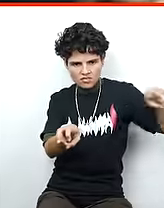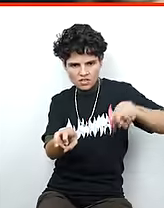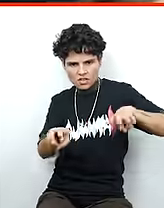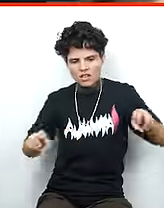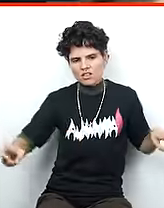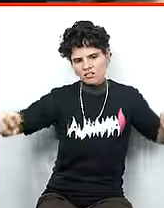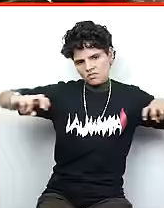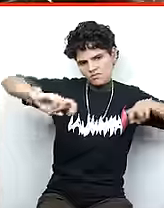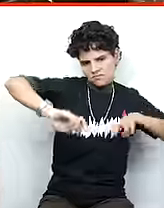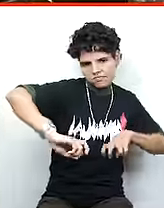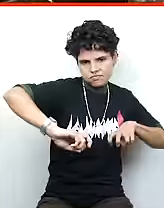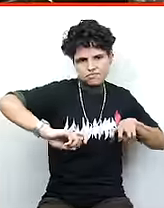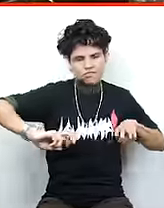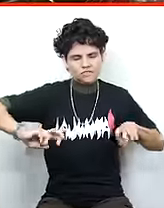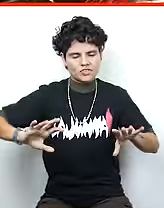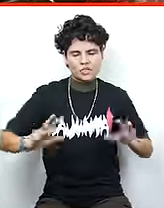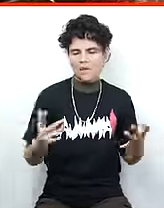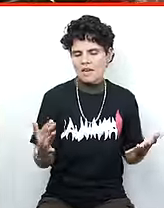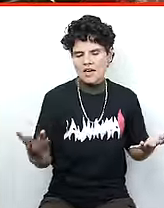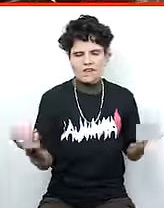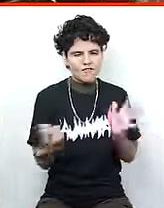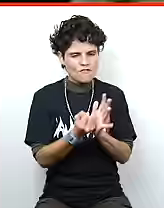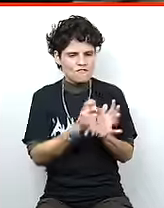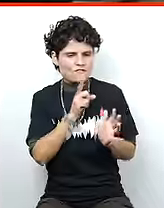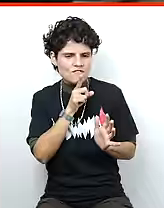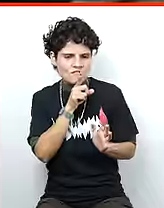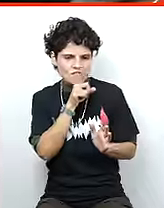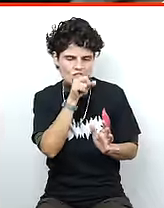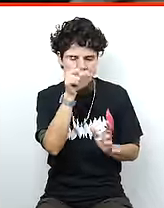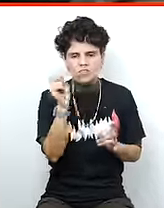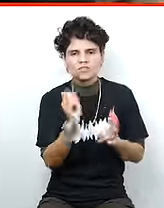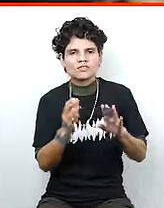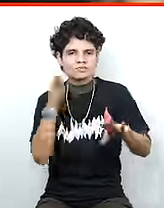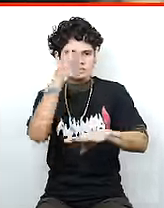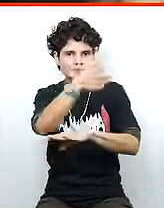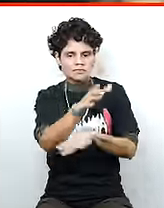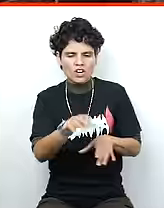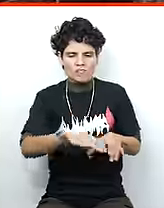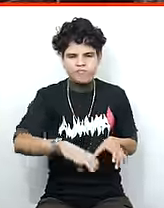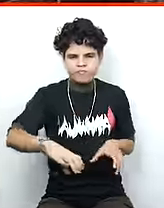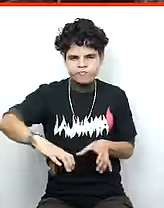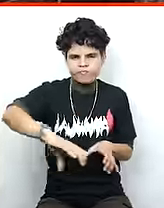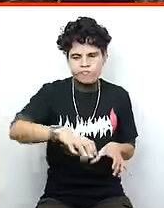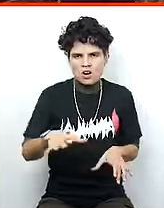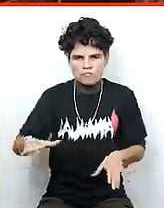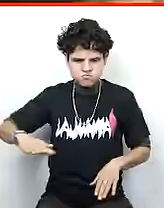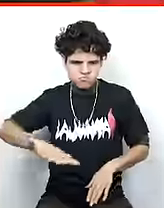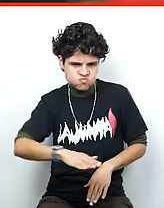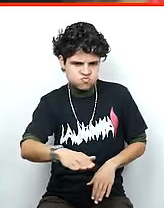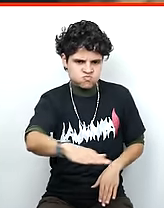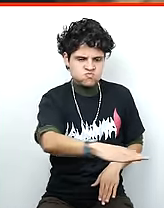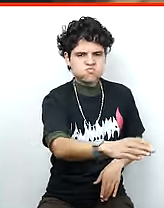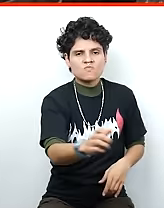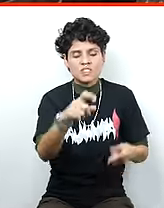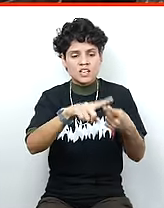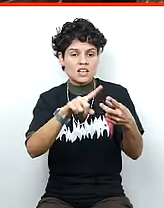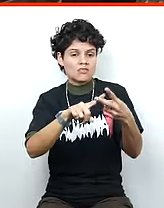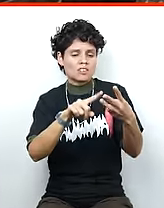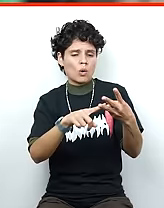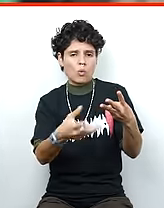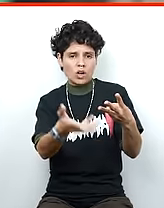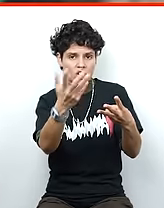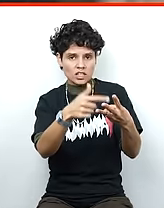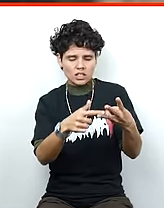No, eran Suburban. Nos están esperando la Suburban todo y nosotros ¡fua! A grabar a Pablo, a Polima y al bueno, este, al